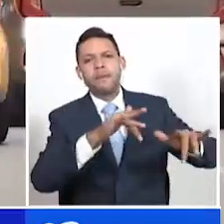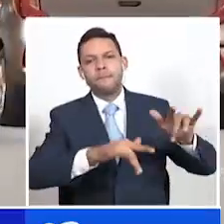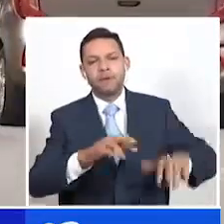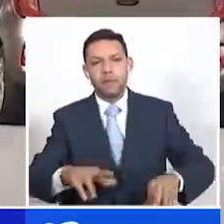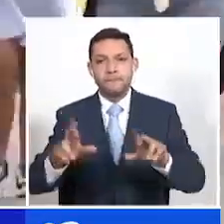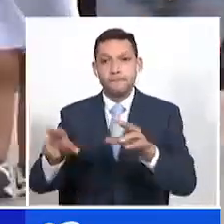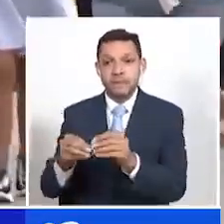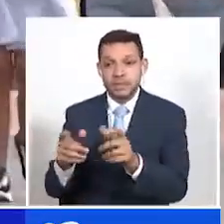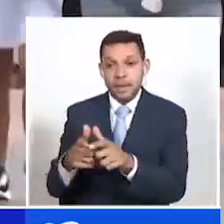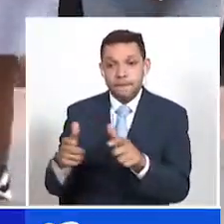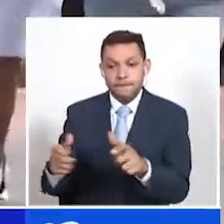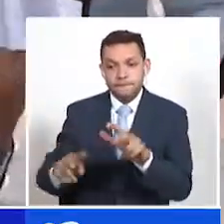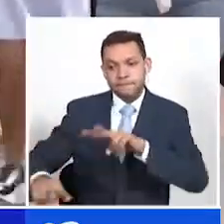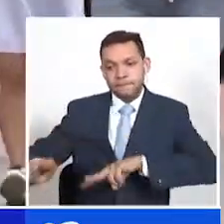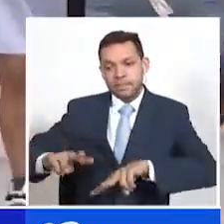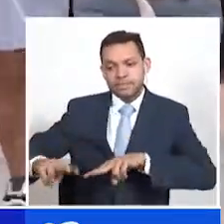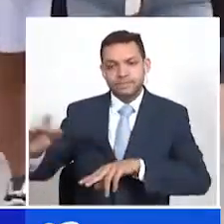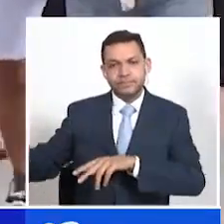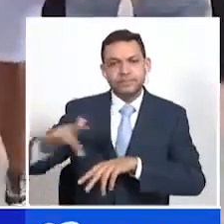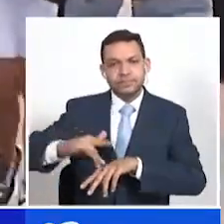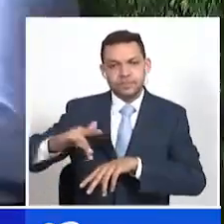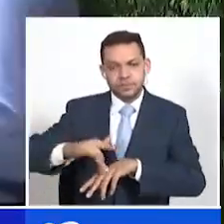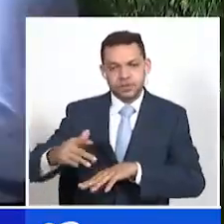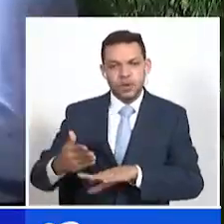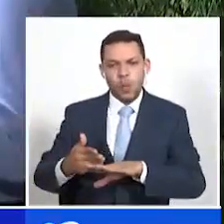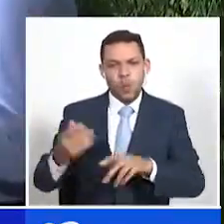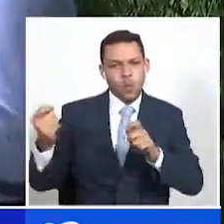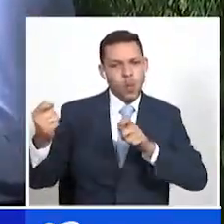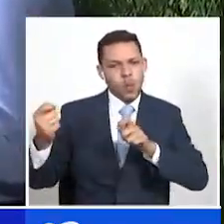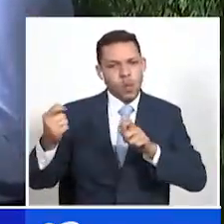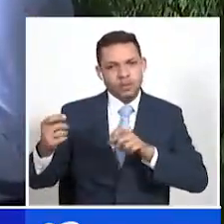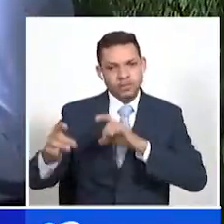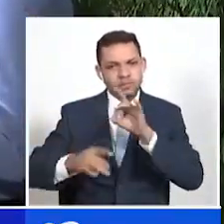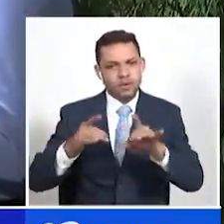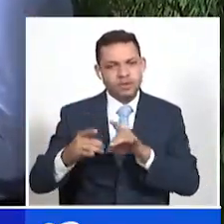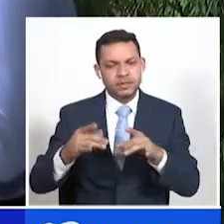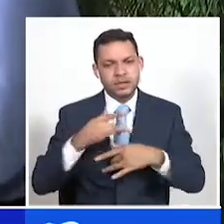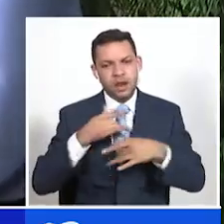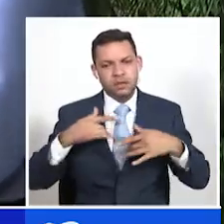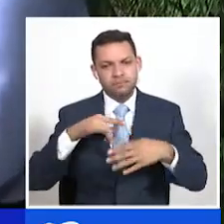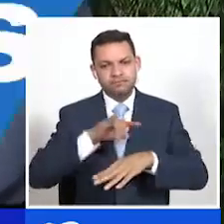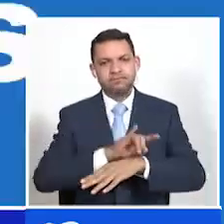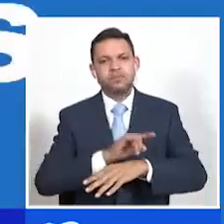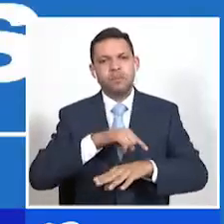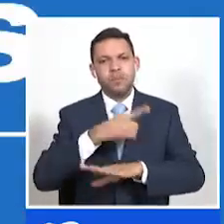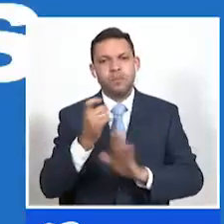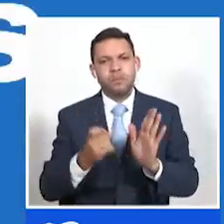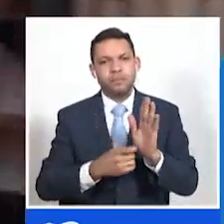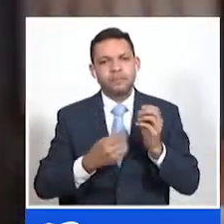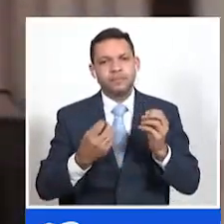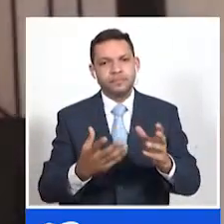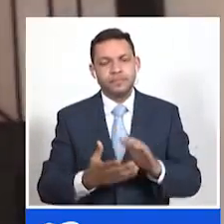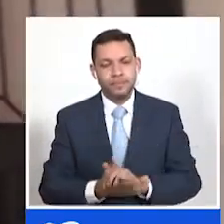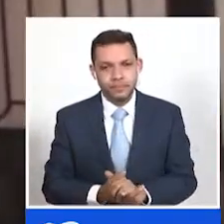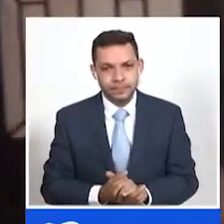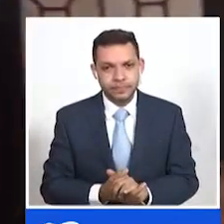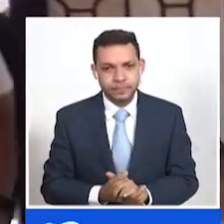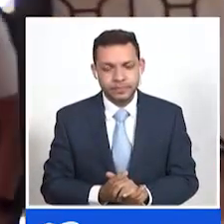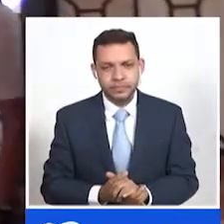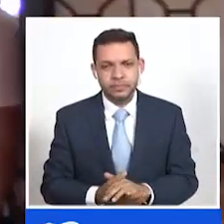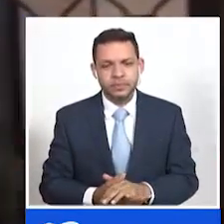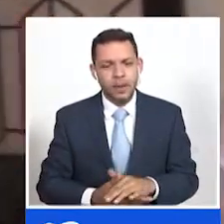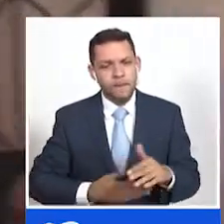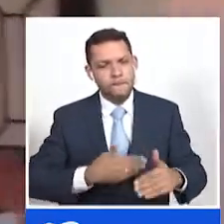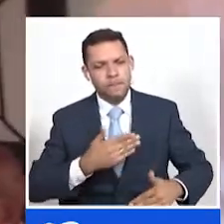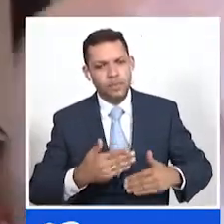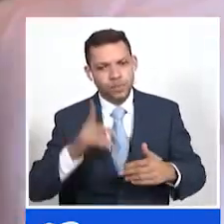número importante de visitantes, se aplicarán todos los controles y medidas de bioseguridad. La percepción que viene